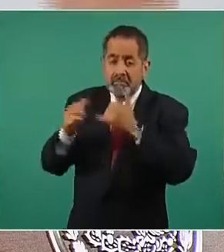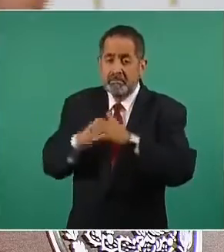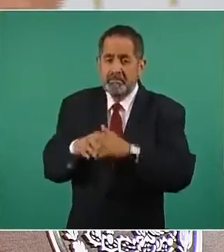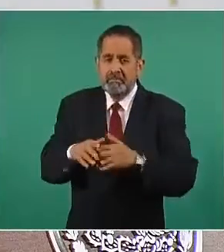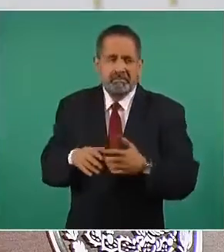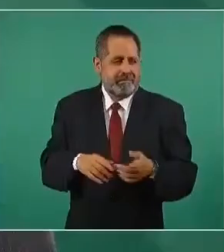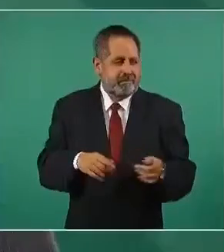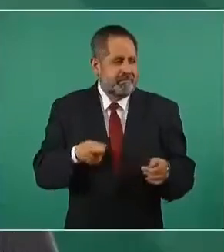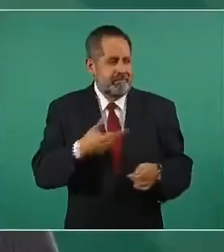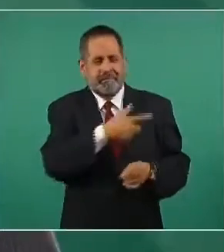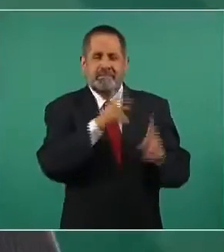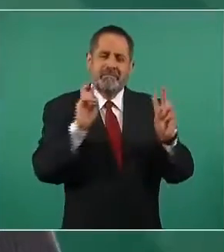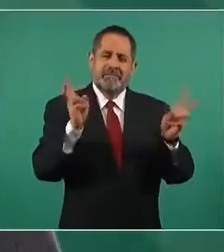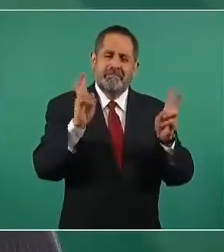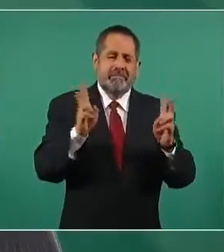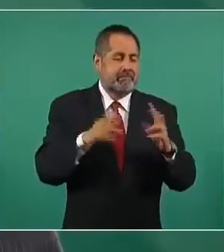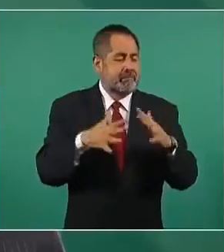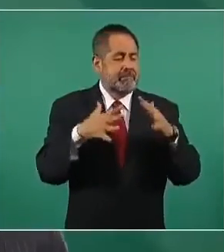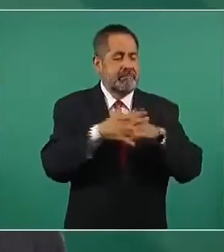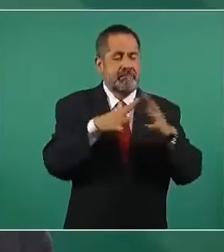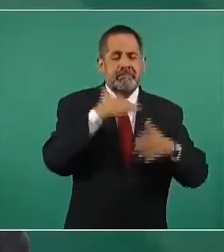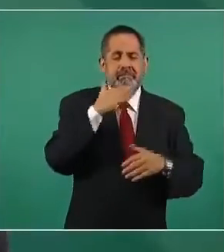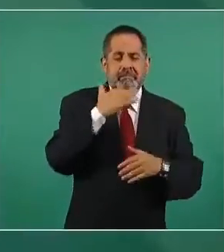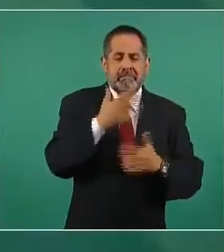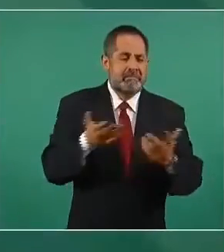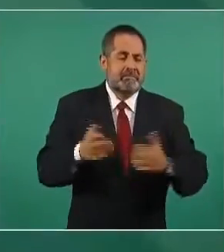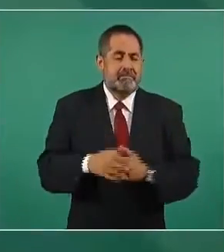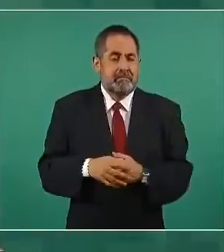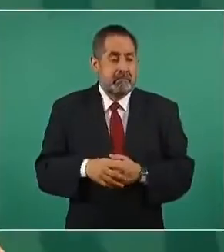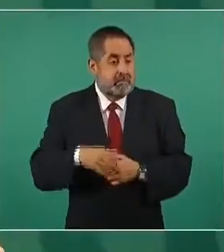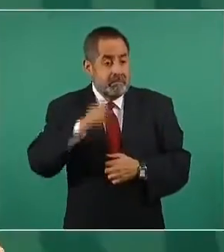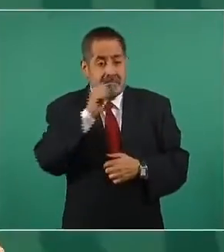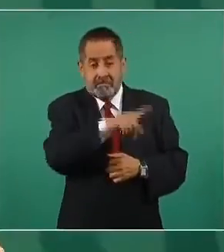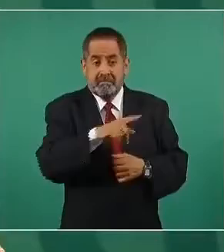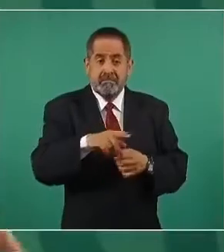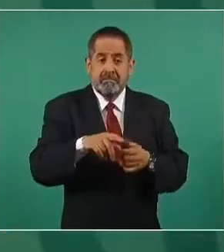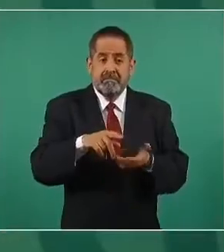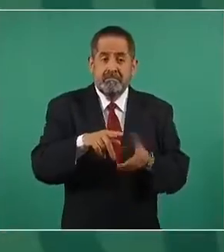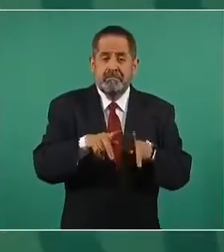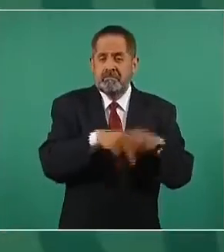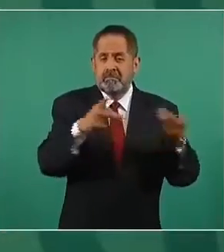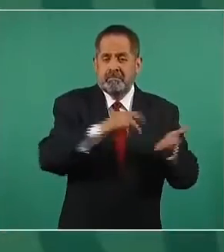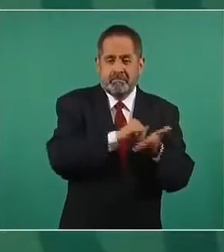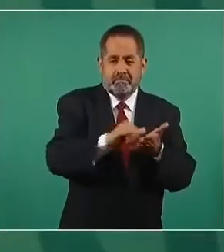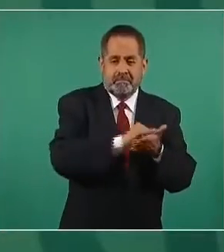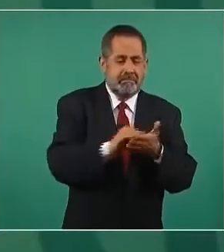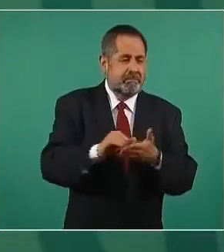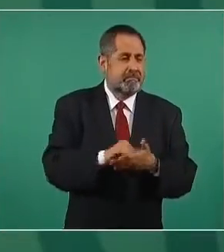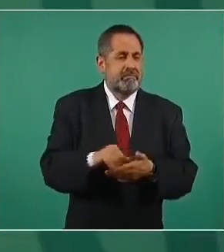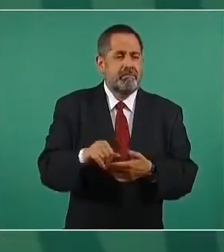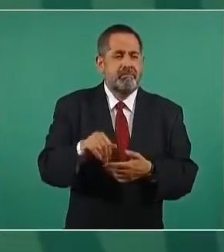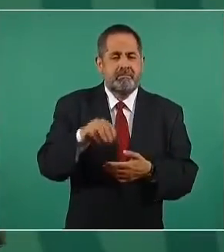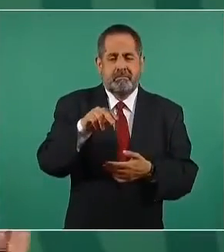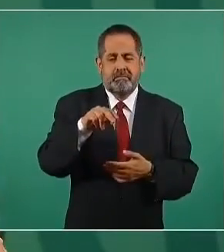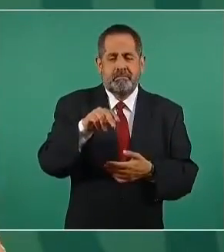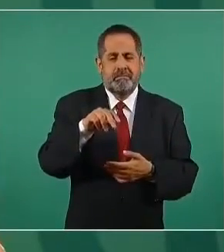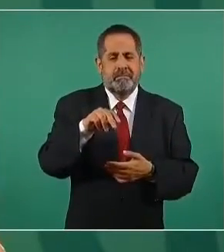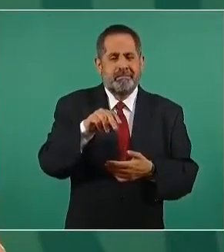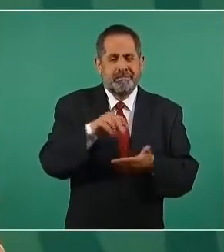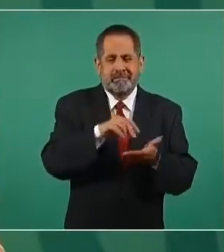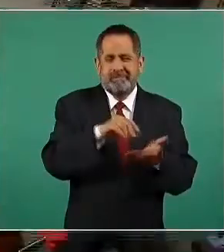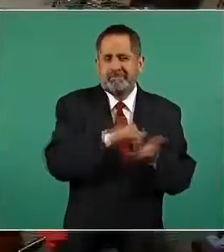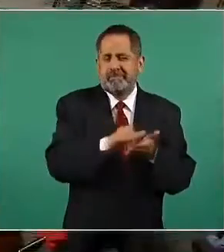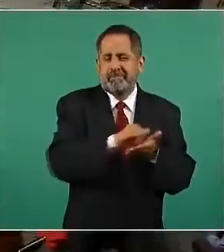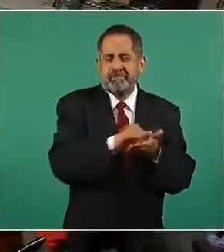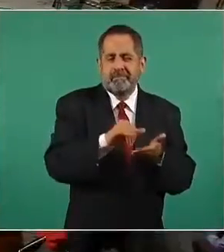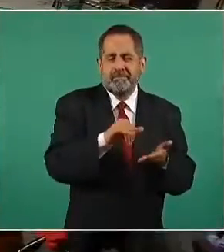Guerra sucia. Bueno, hasta el New York Times, porque esto no es un asunto solo de México,